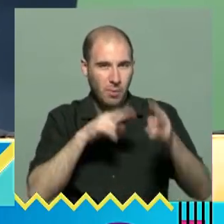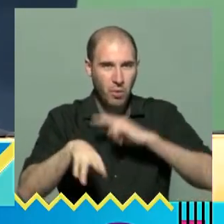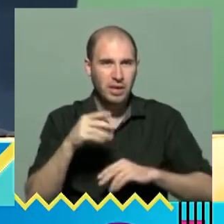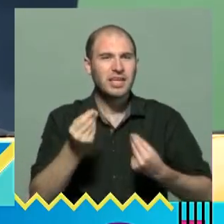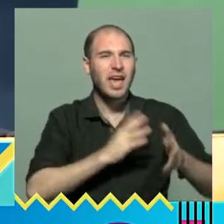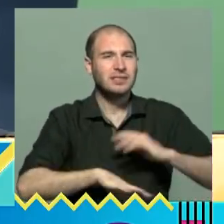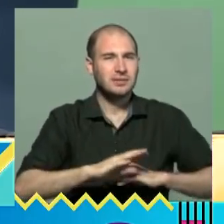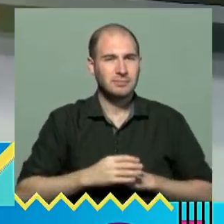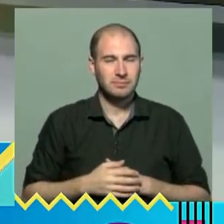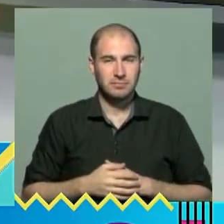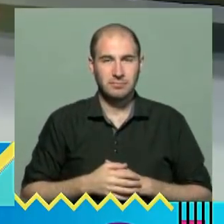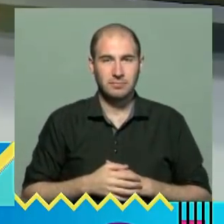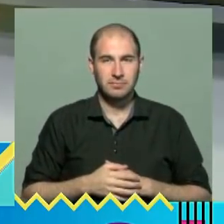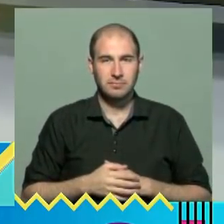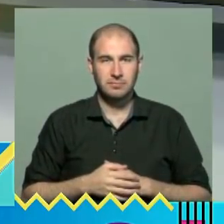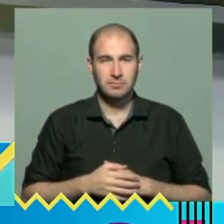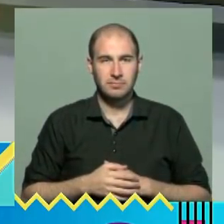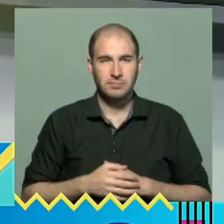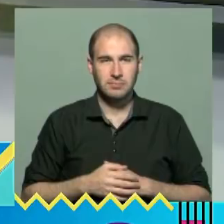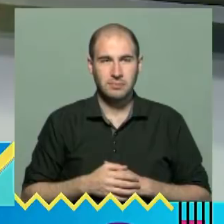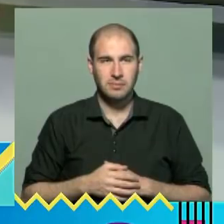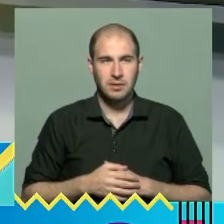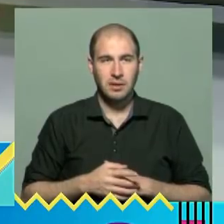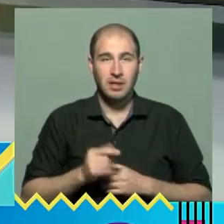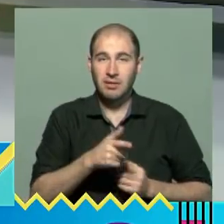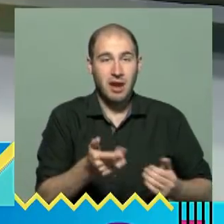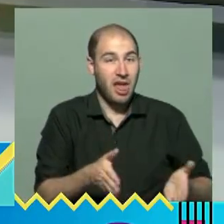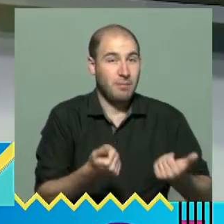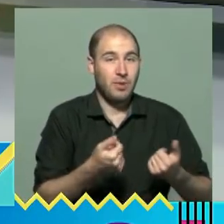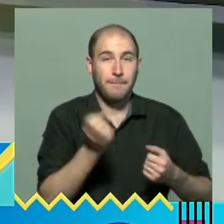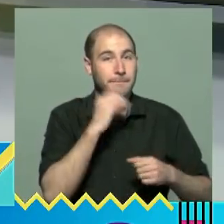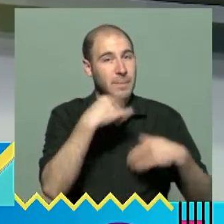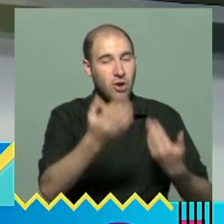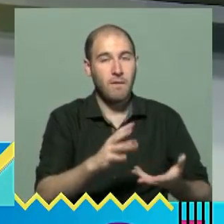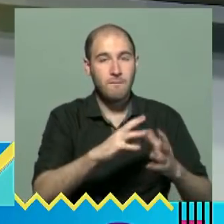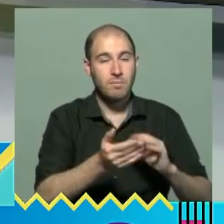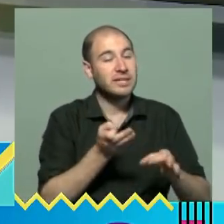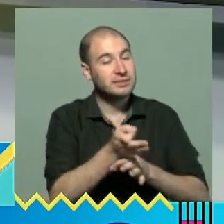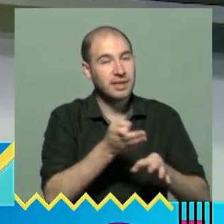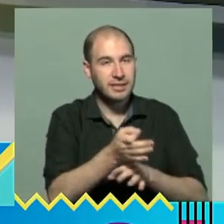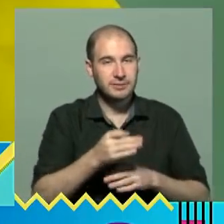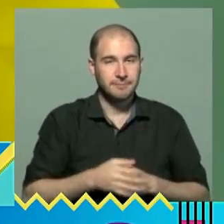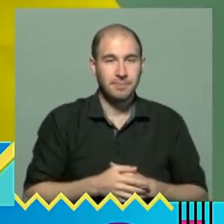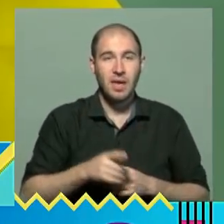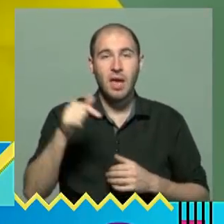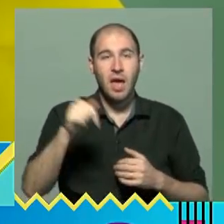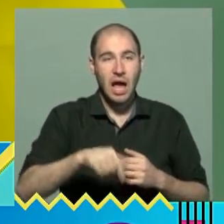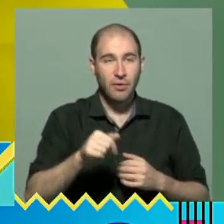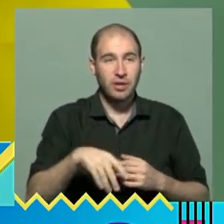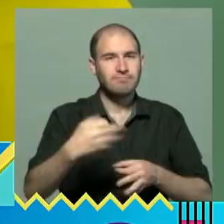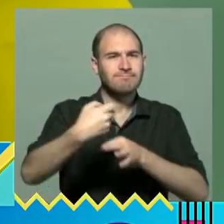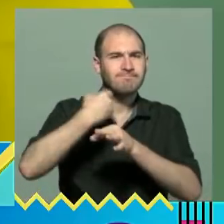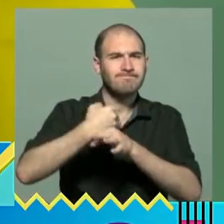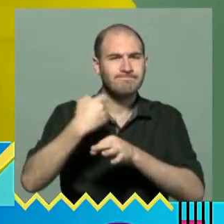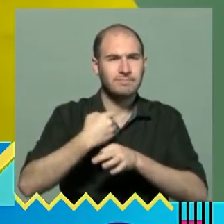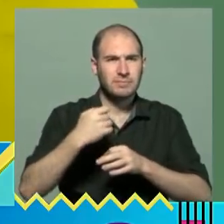se hace ante esta situación? Sí, hay que agilizar y mejorar los métodos de enseñanza. Hoy en día nos enseñan